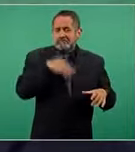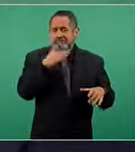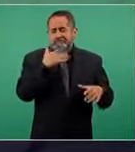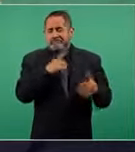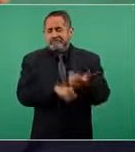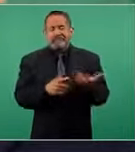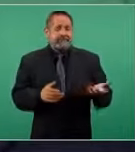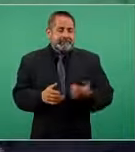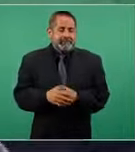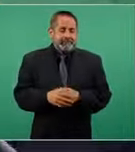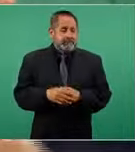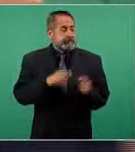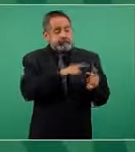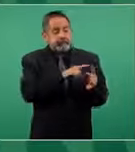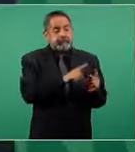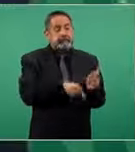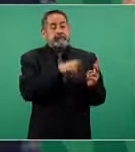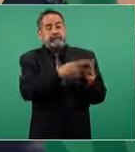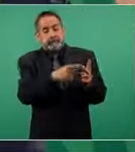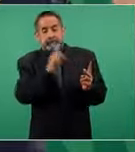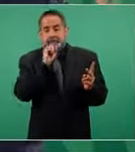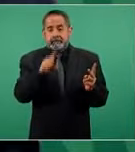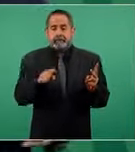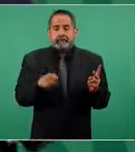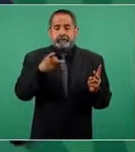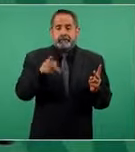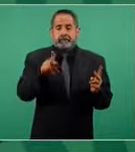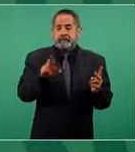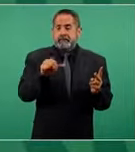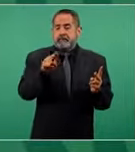Por un lado él y por el otro lado Krause,